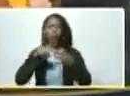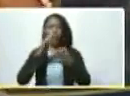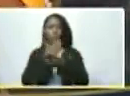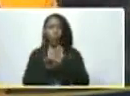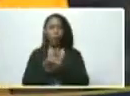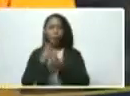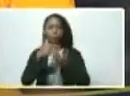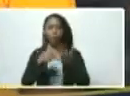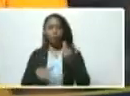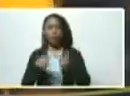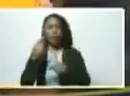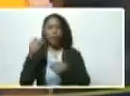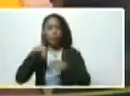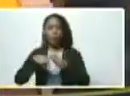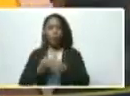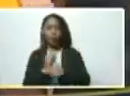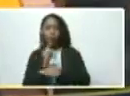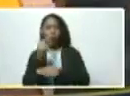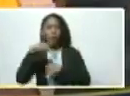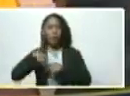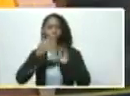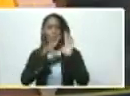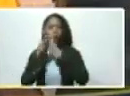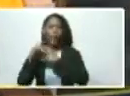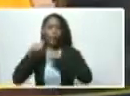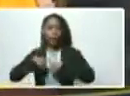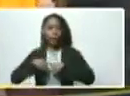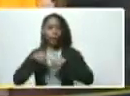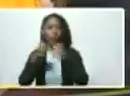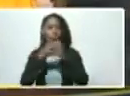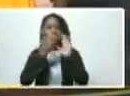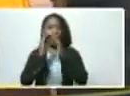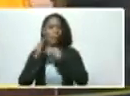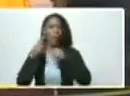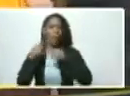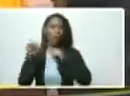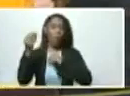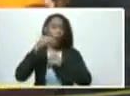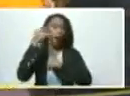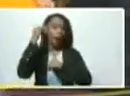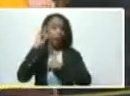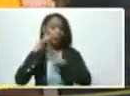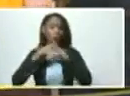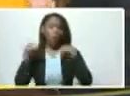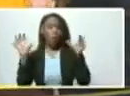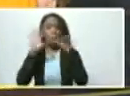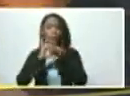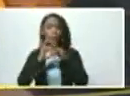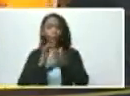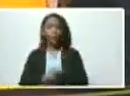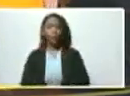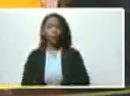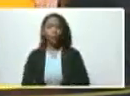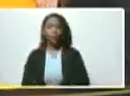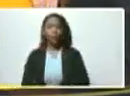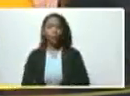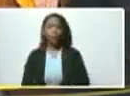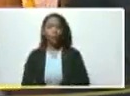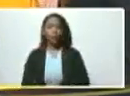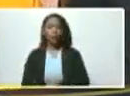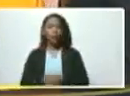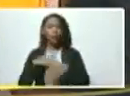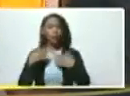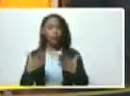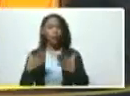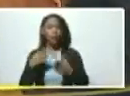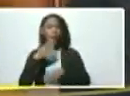etcétera, que se han sembrado en esta comunidad, en esta comuna, pero además existe toda una vinculación, una simbiosis que